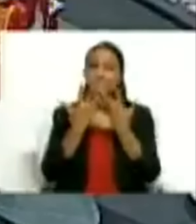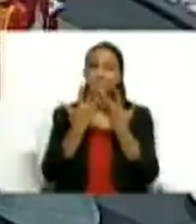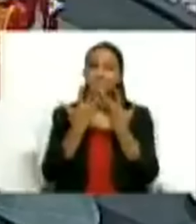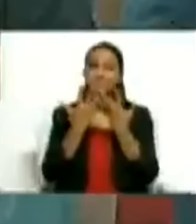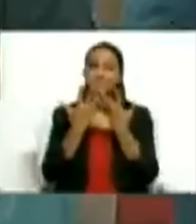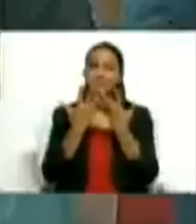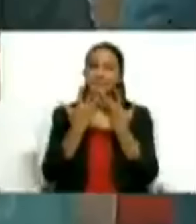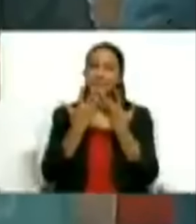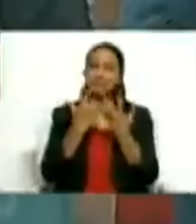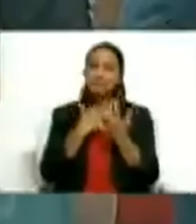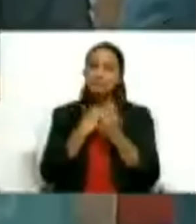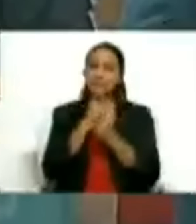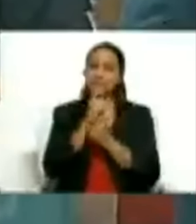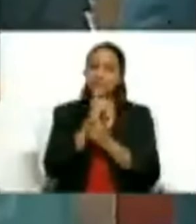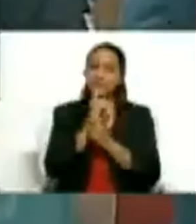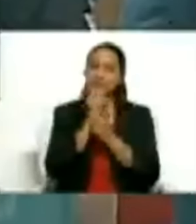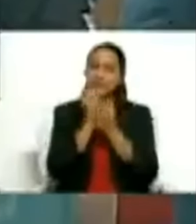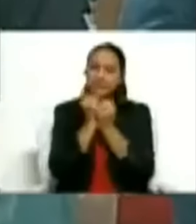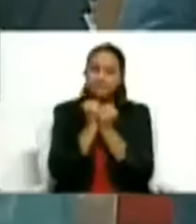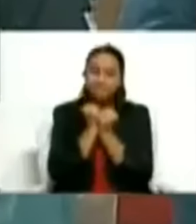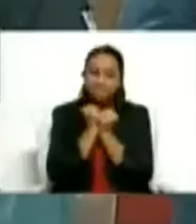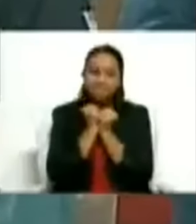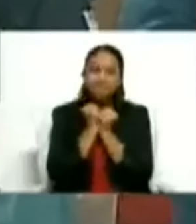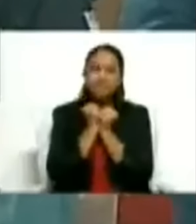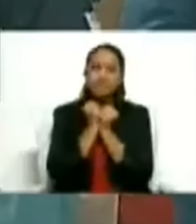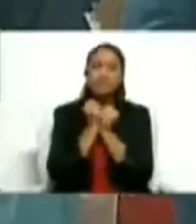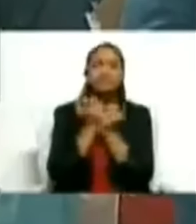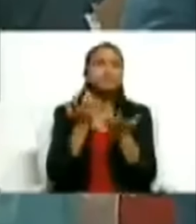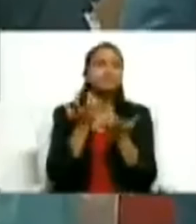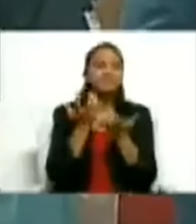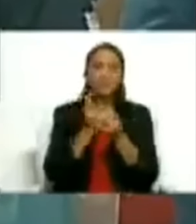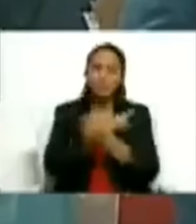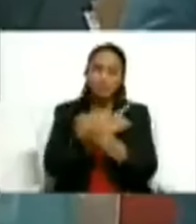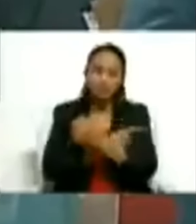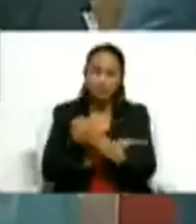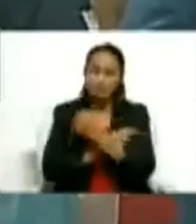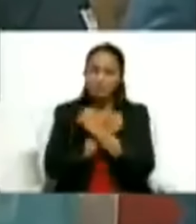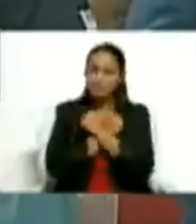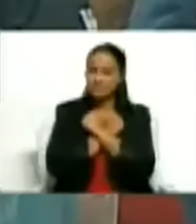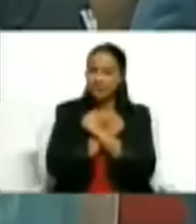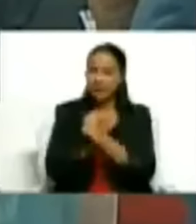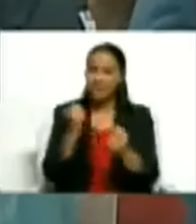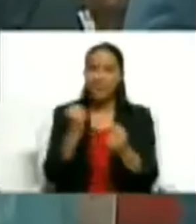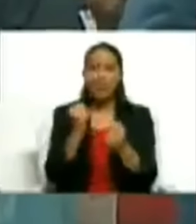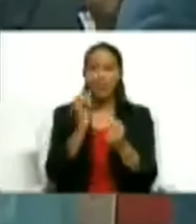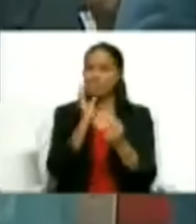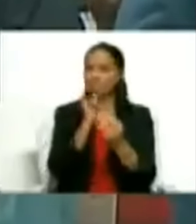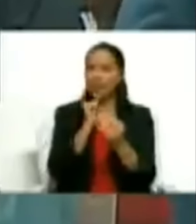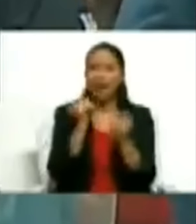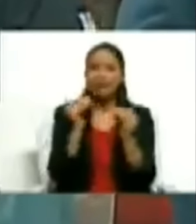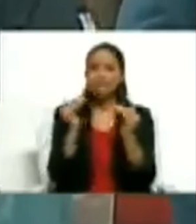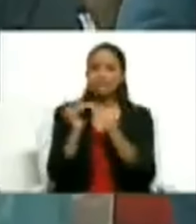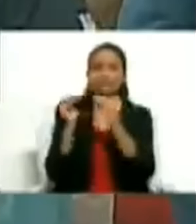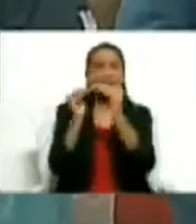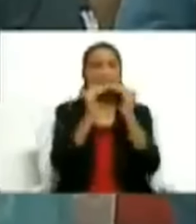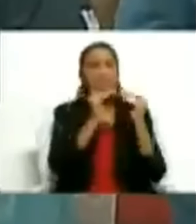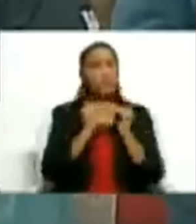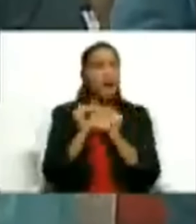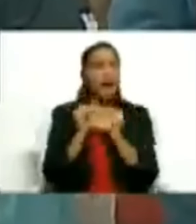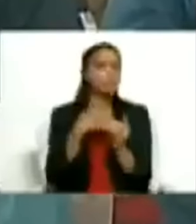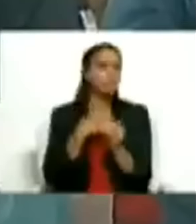raíz es un amor tan enorme, tan puro, tan inigualable, que no puedo o no podemos sino